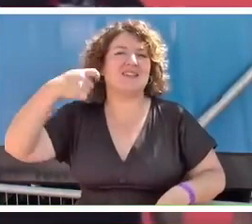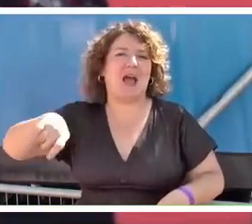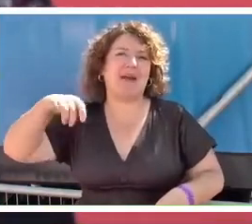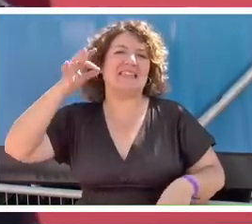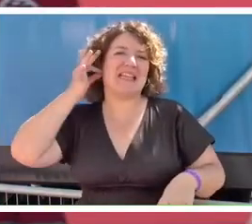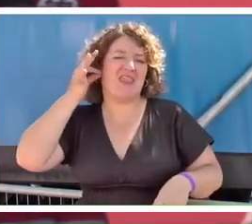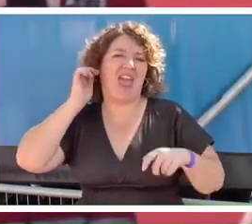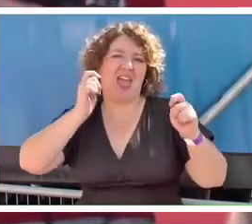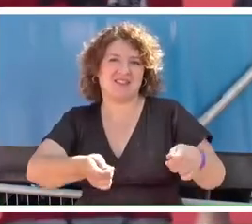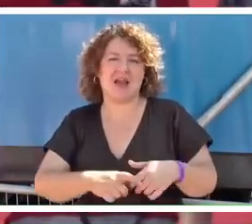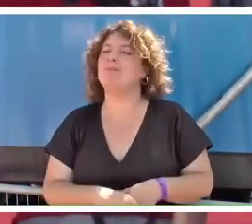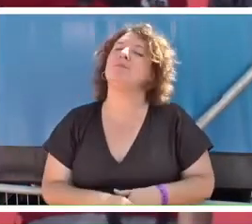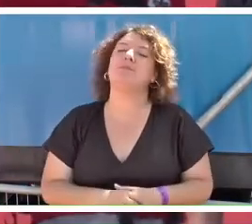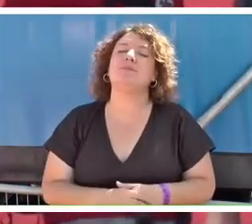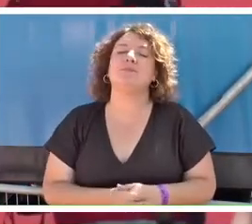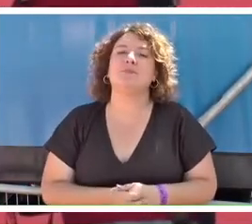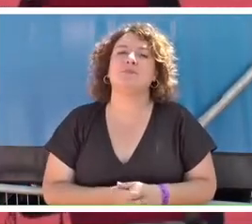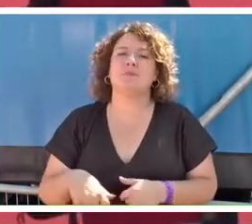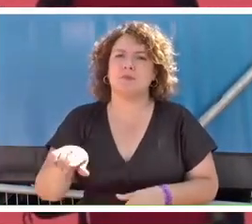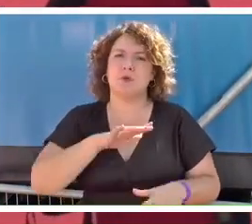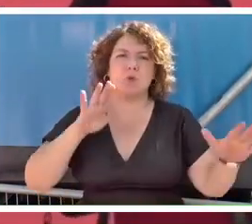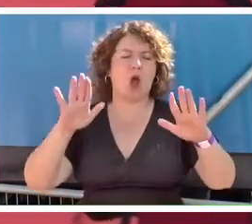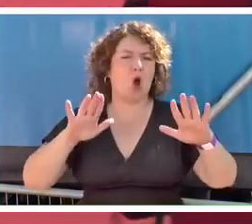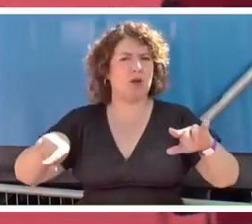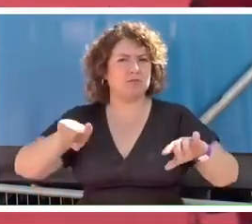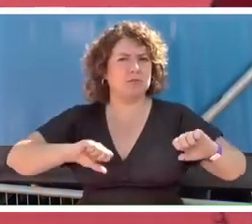Vivimos en una ola de reacción,